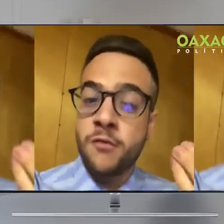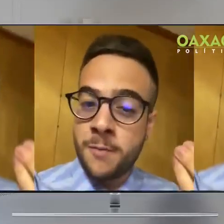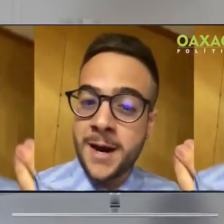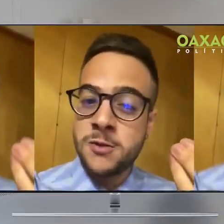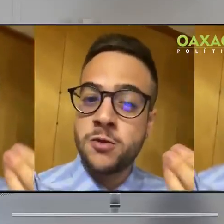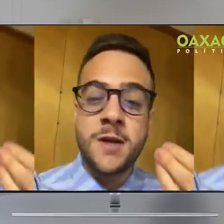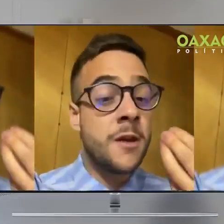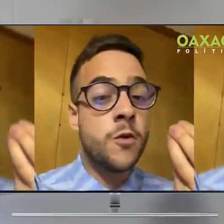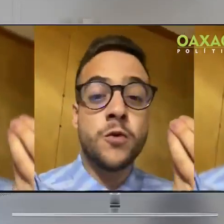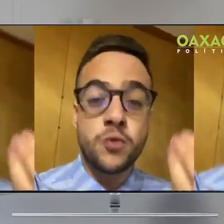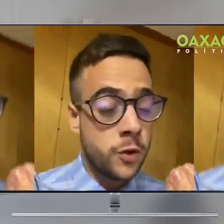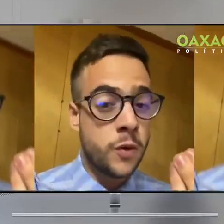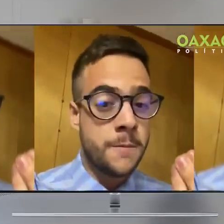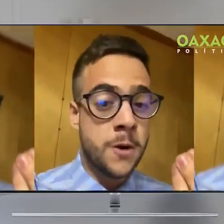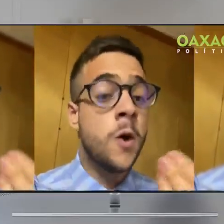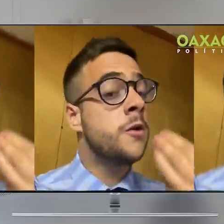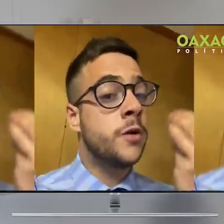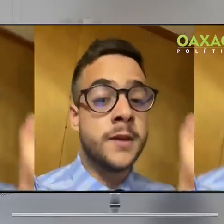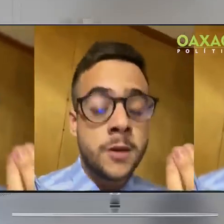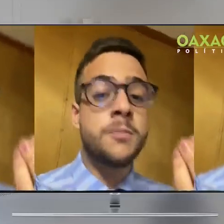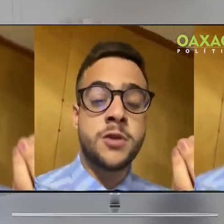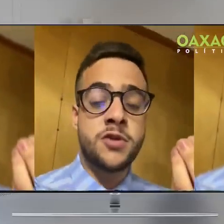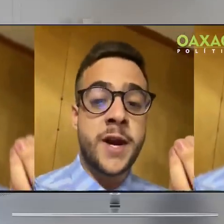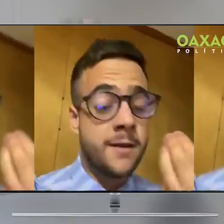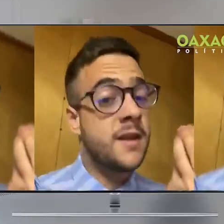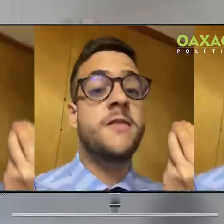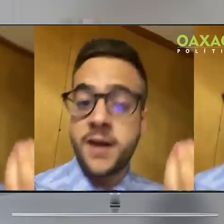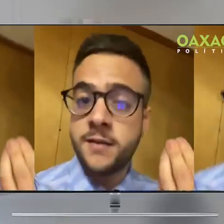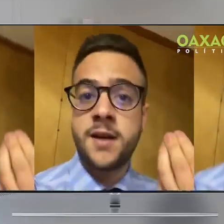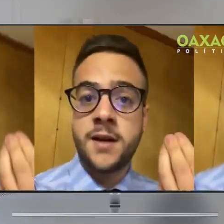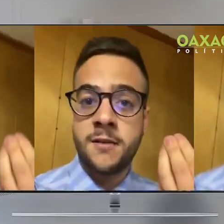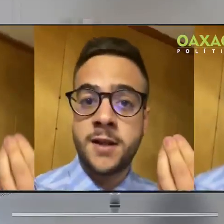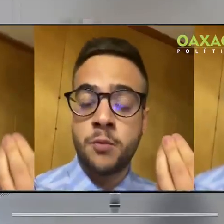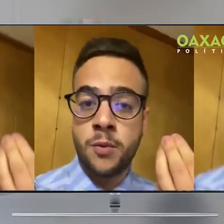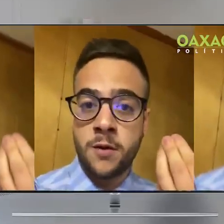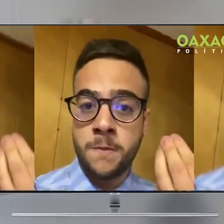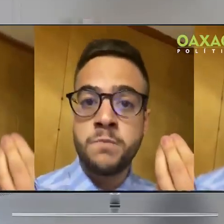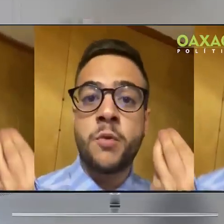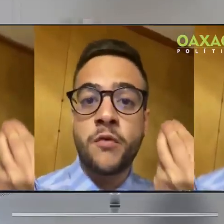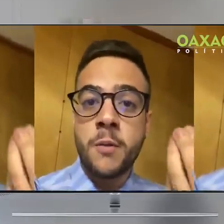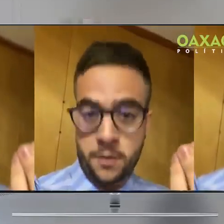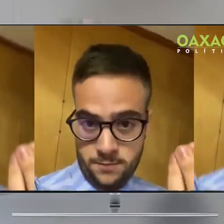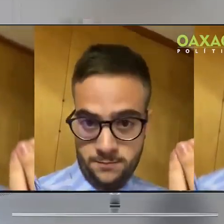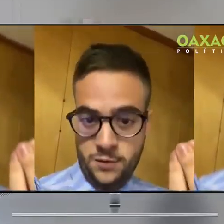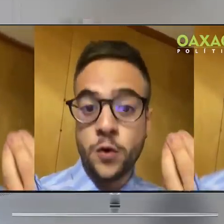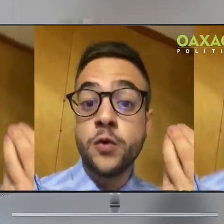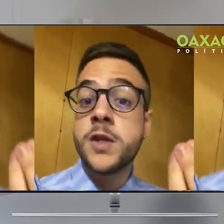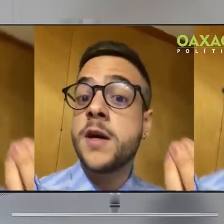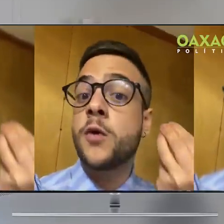porque quiero transformar la sociedad. Yo no soy tu enemigo, yo intento posicionar ideas diferentes en el debate público. Por